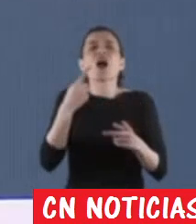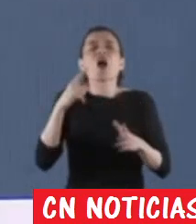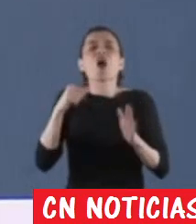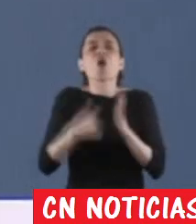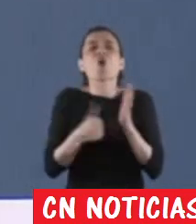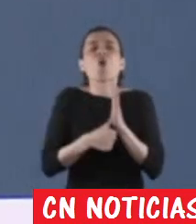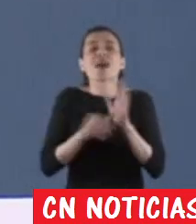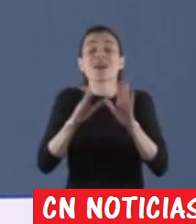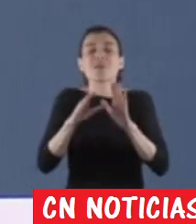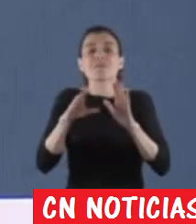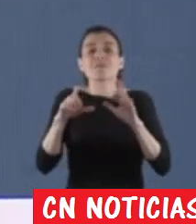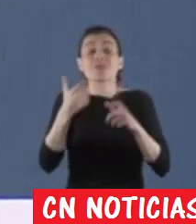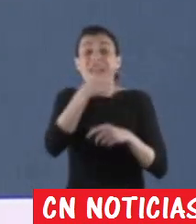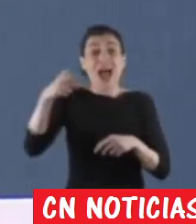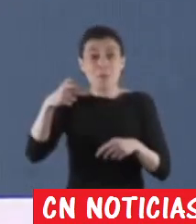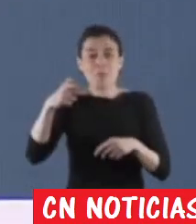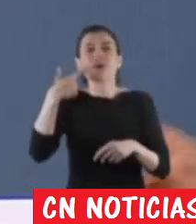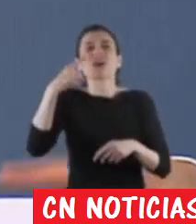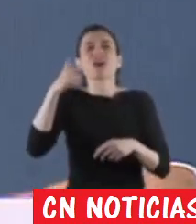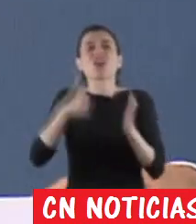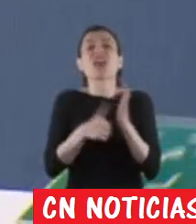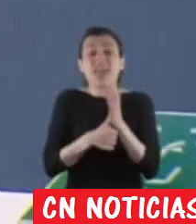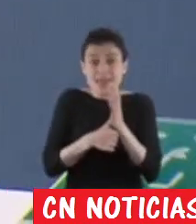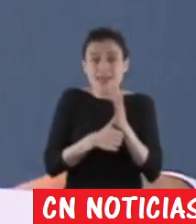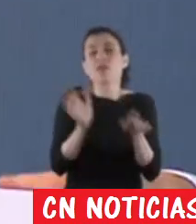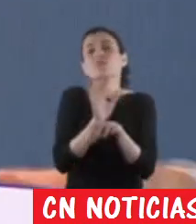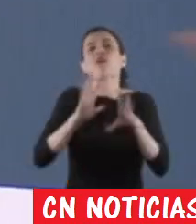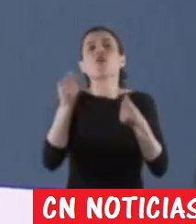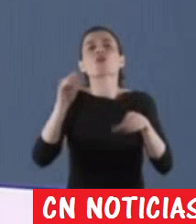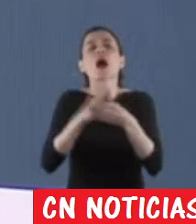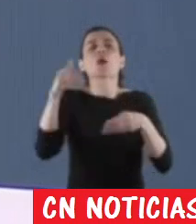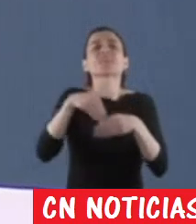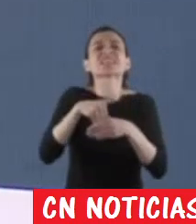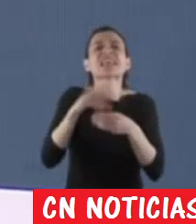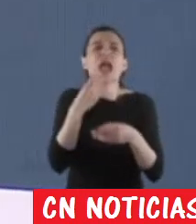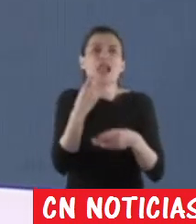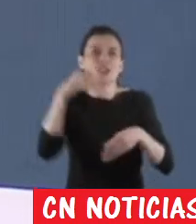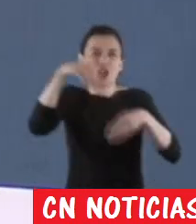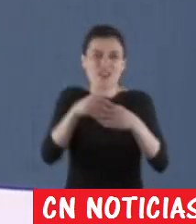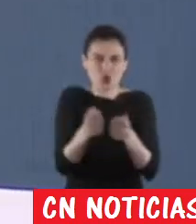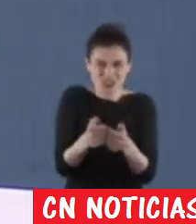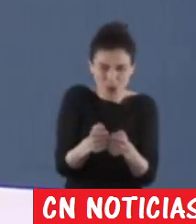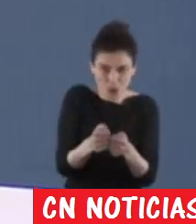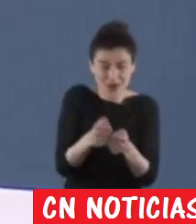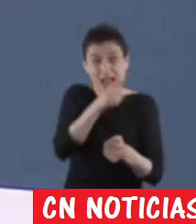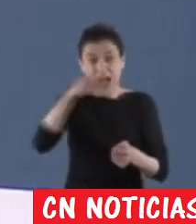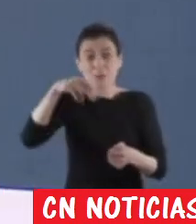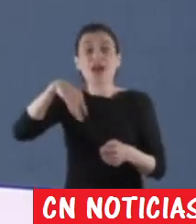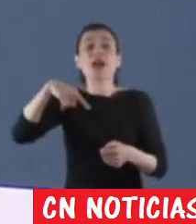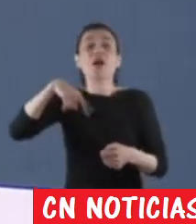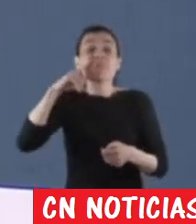es la primer billetera electrónica de la República Argentina, y la armó, la creó la